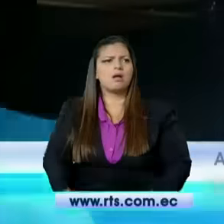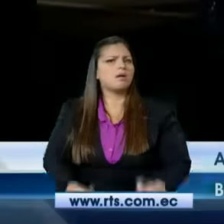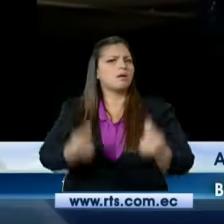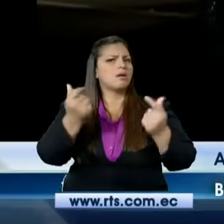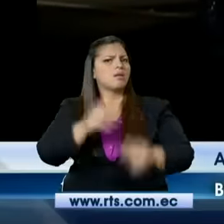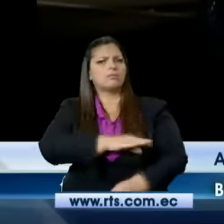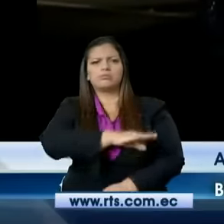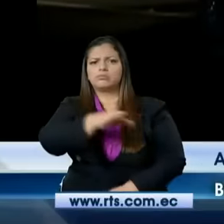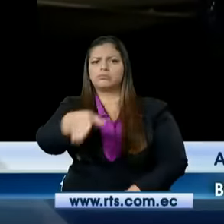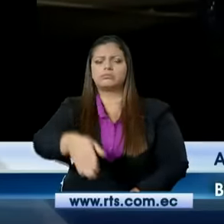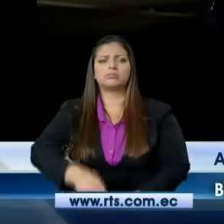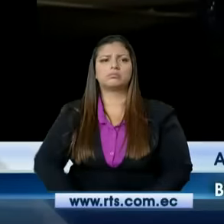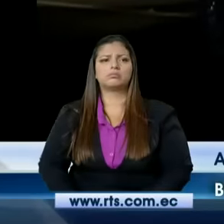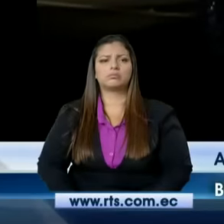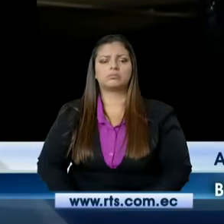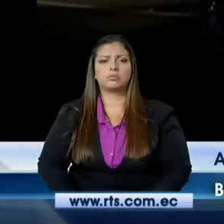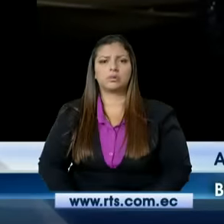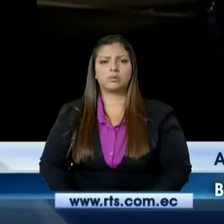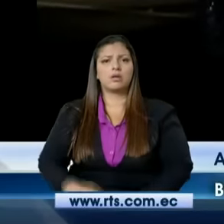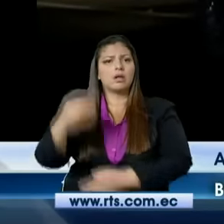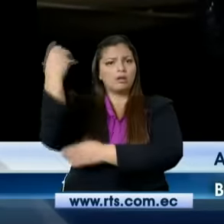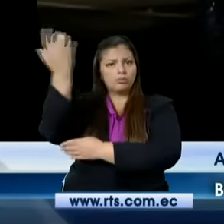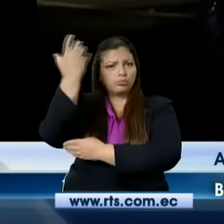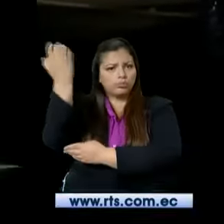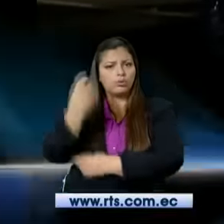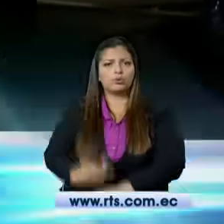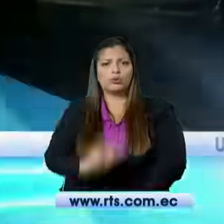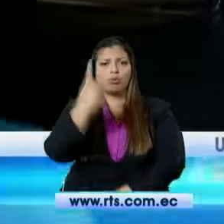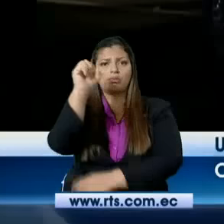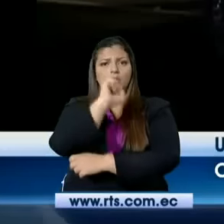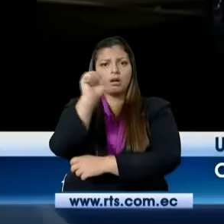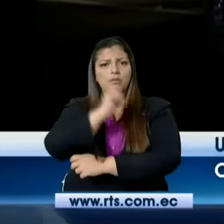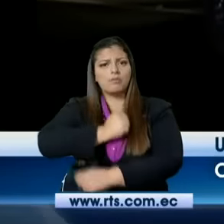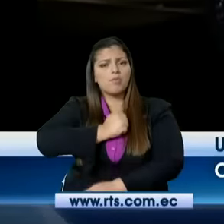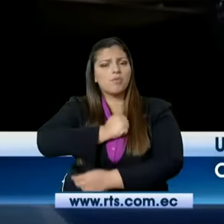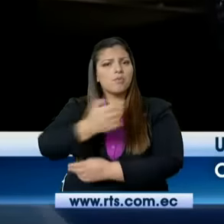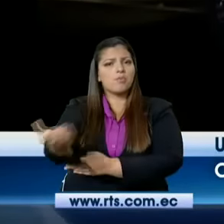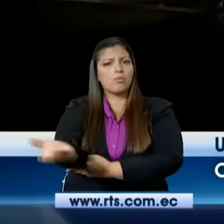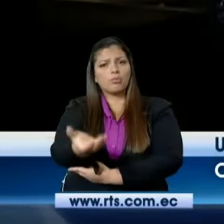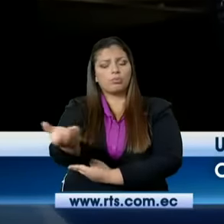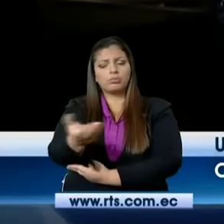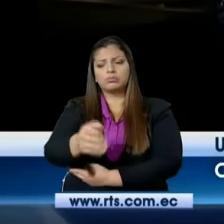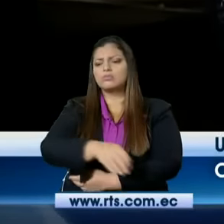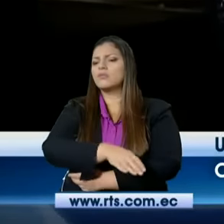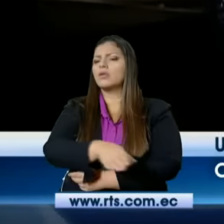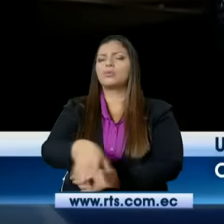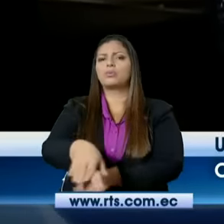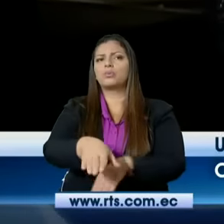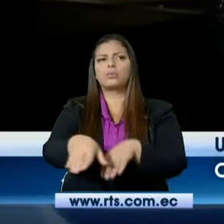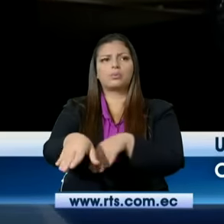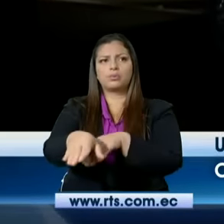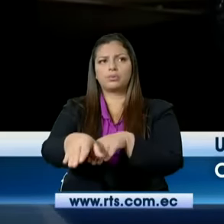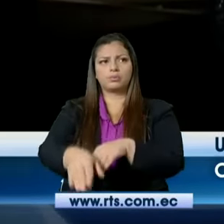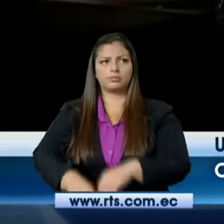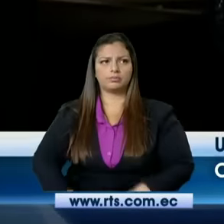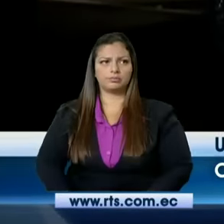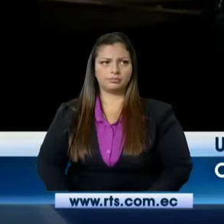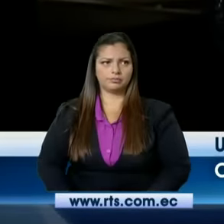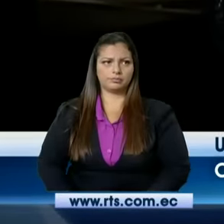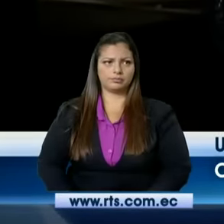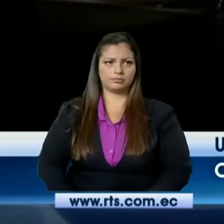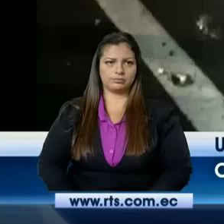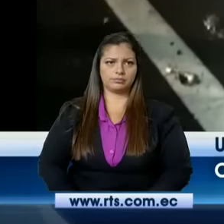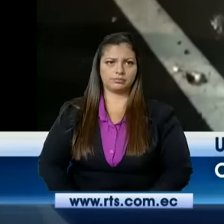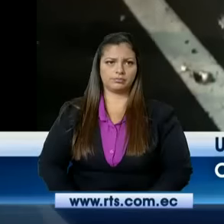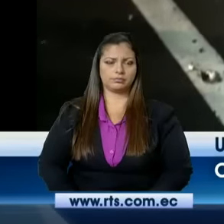rescate ambulancia y dos unidades de bomberos hacia el punto porque el carro al momento de llegar... Lo teníamos completamente, 100% envuelto